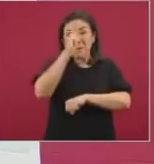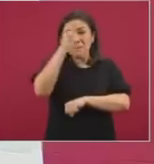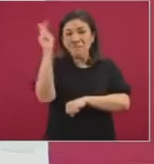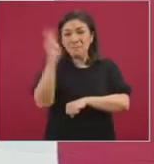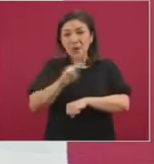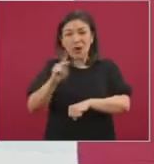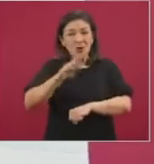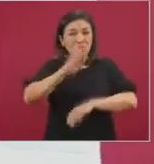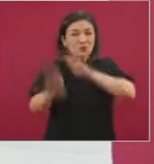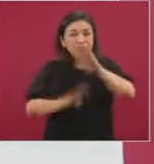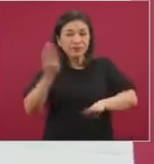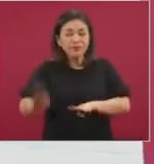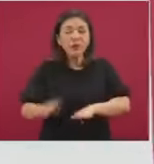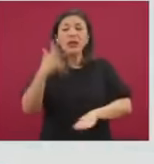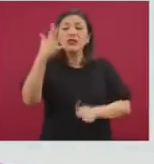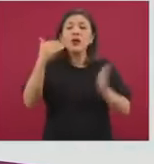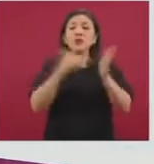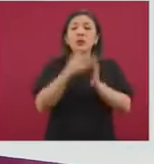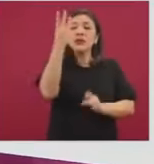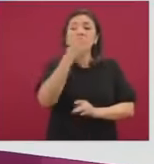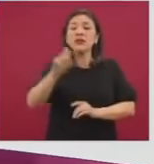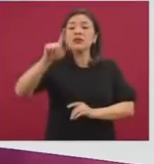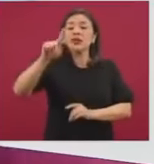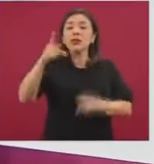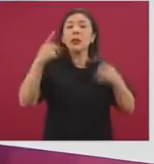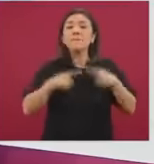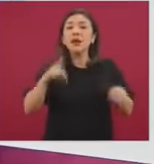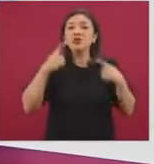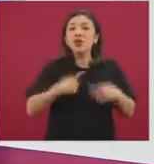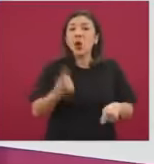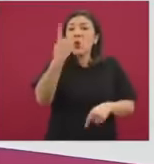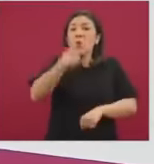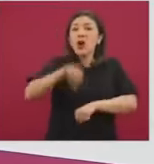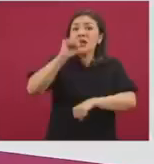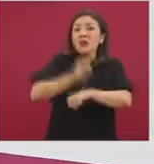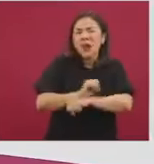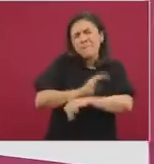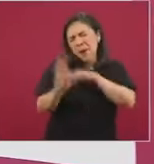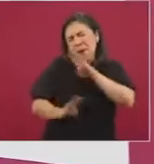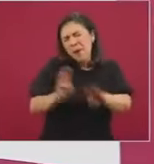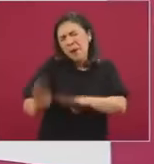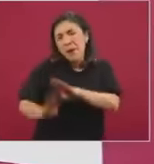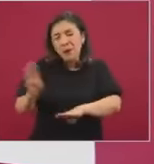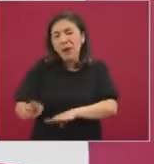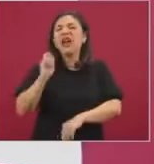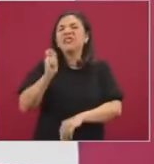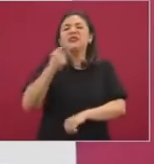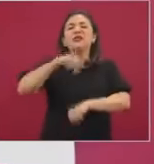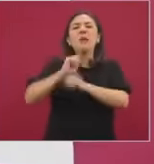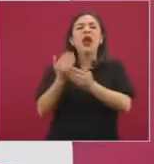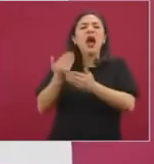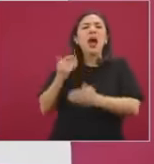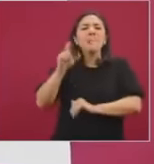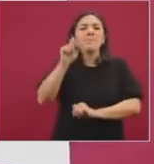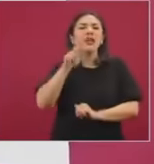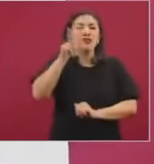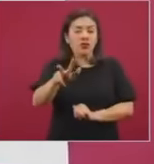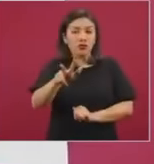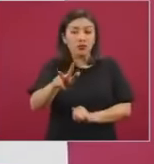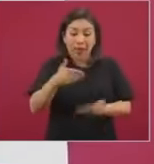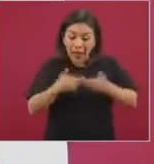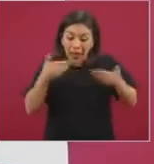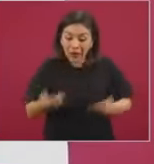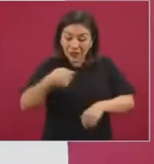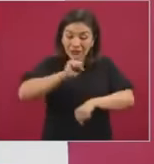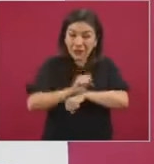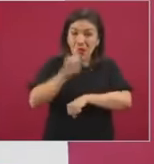fueron 5.370 en toda una semana, que fue en la semana 28, y en comparación a esa semana, que en esta